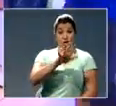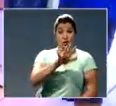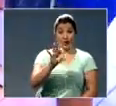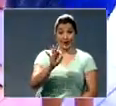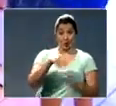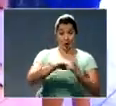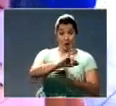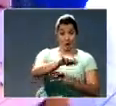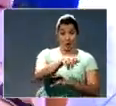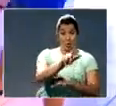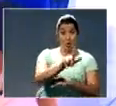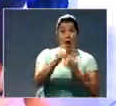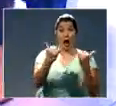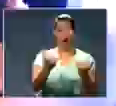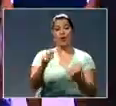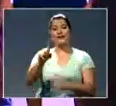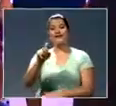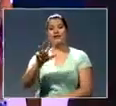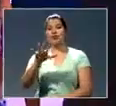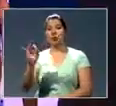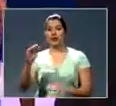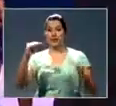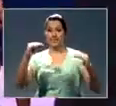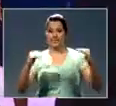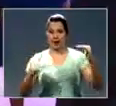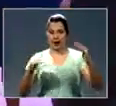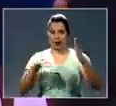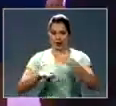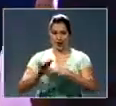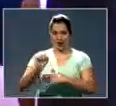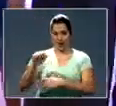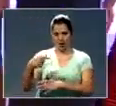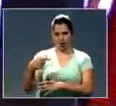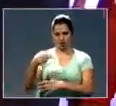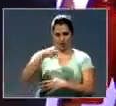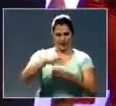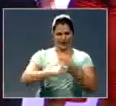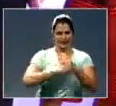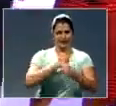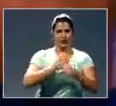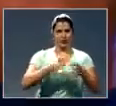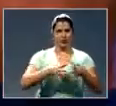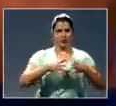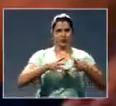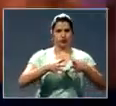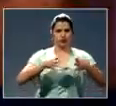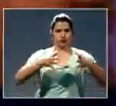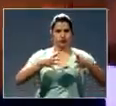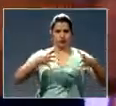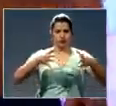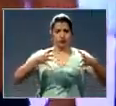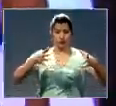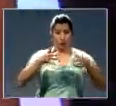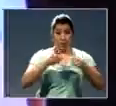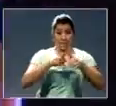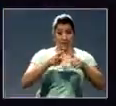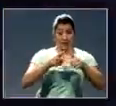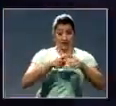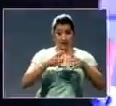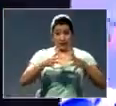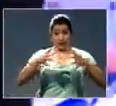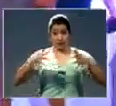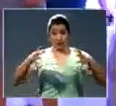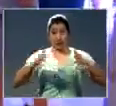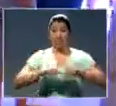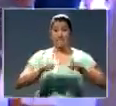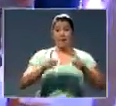julio a 159 en agosto. Este año esos delitos venían aumentando mientras en los primeros 6 meses del 2018 se